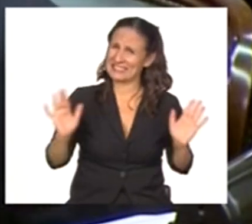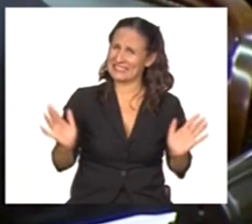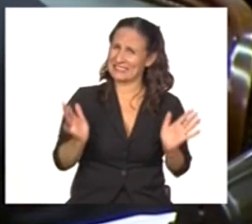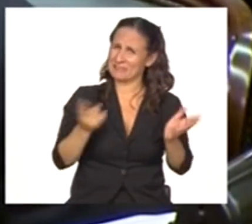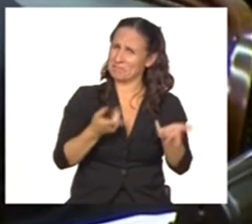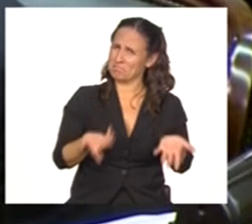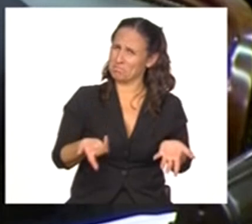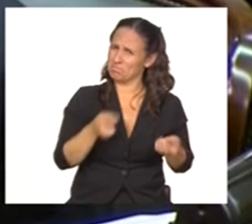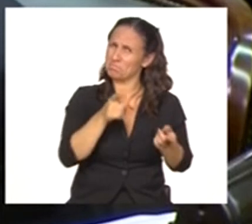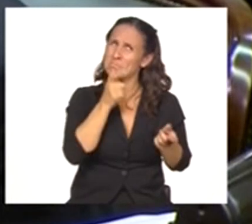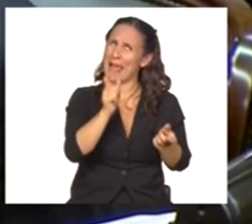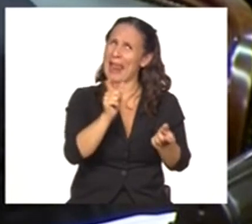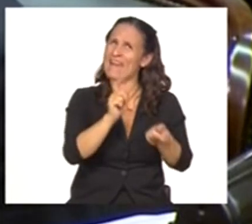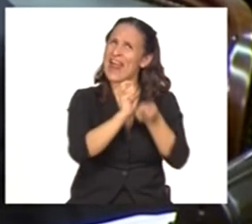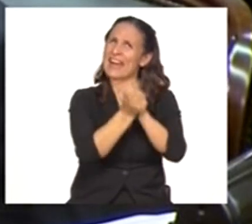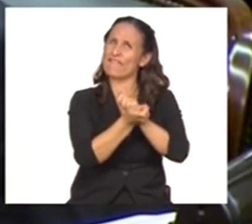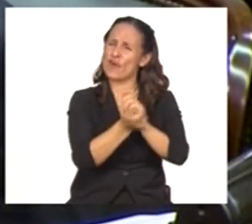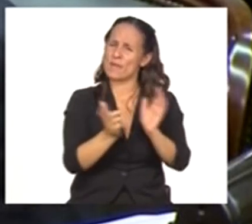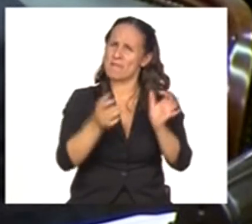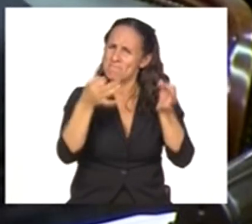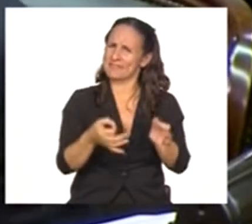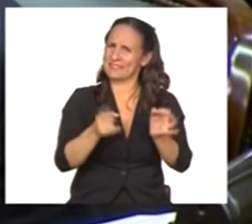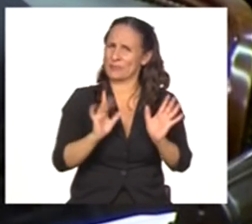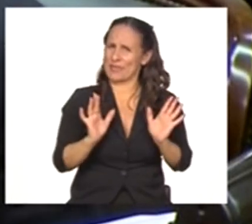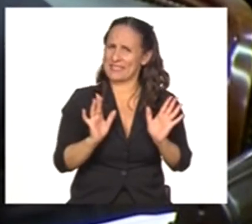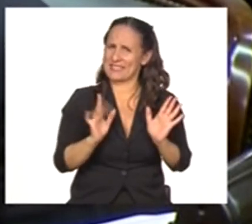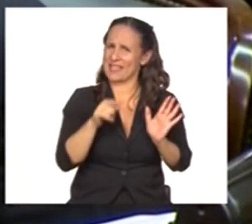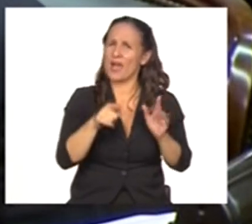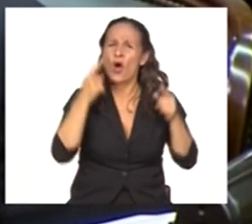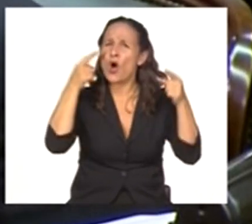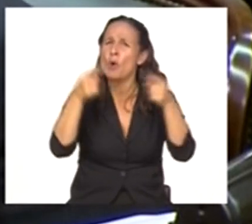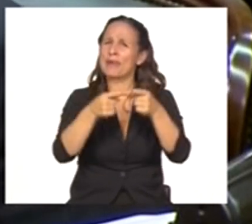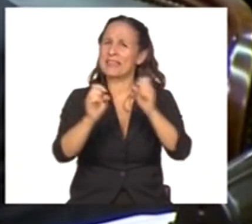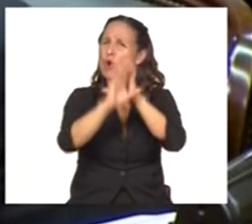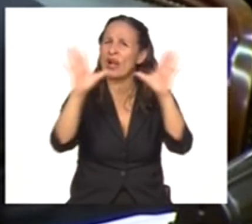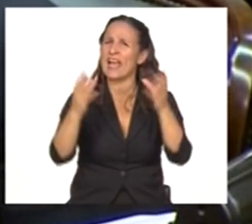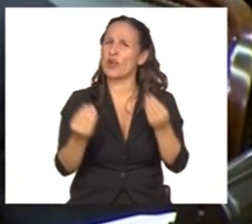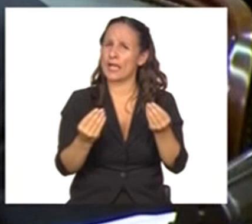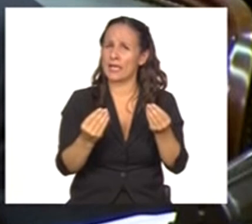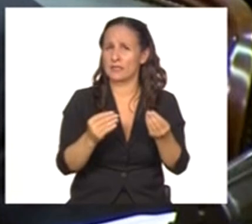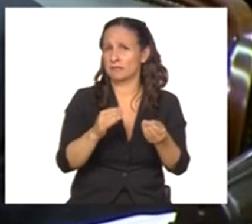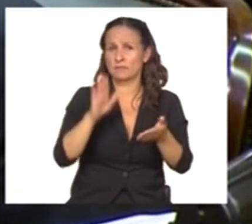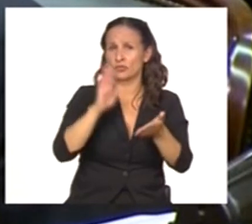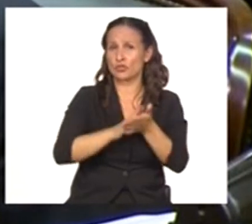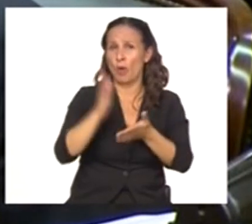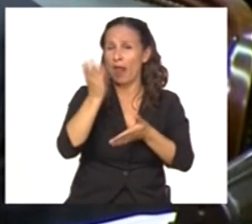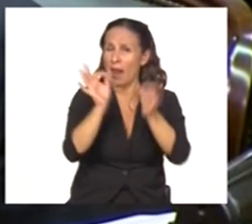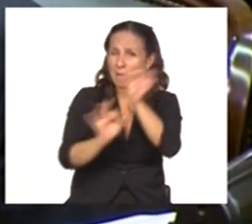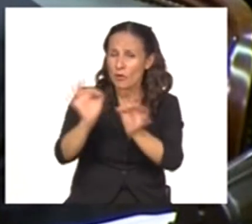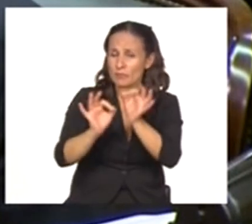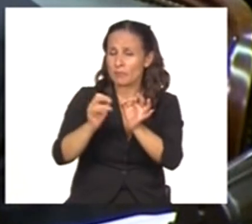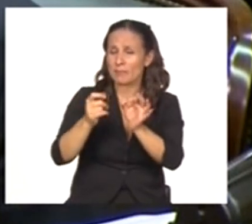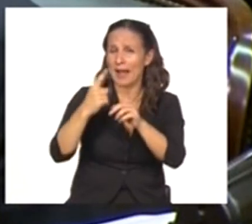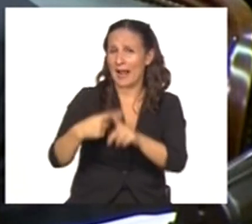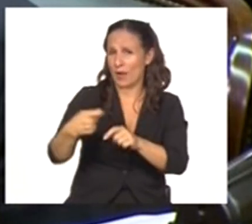términos semánticos de la palabra reforma, porque la verdad acá hay un objetivo claro, básicamente modificar el índice de ajuste de la reforma previsional.